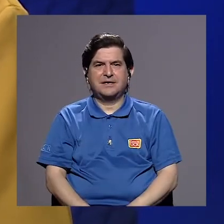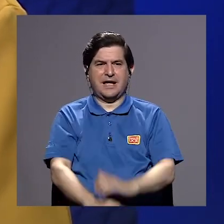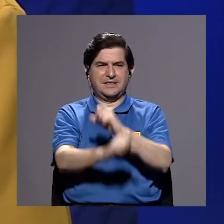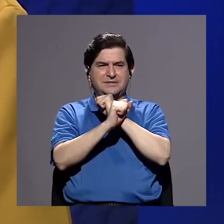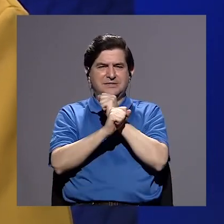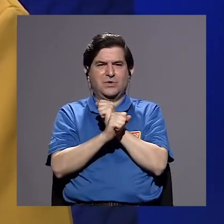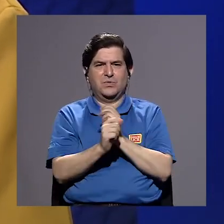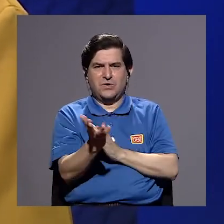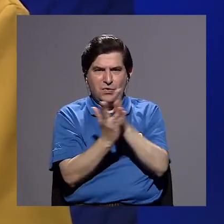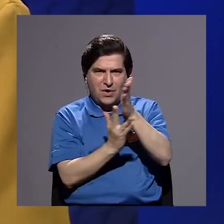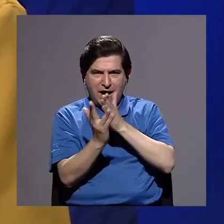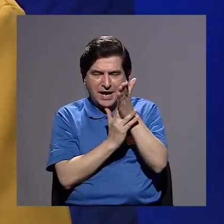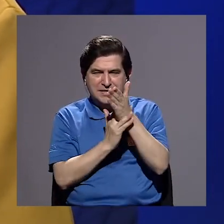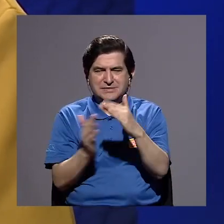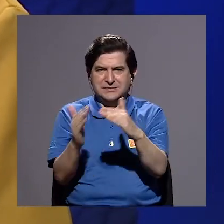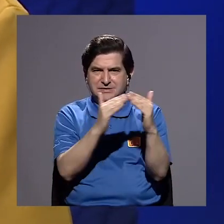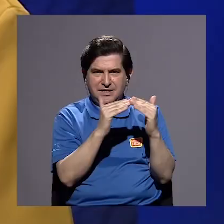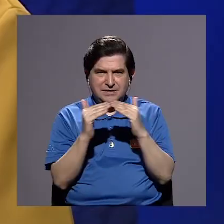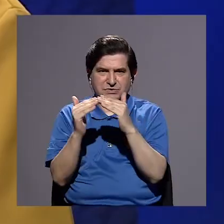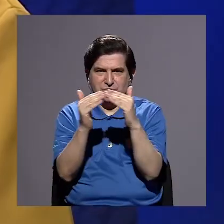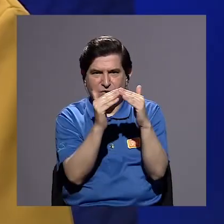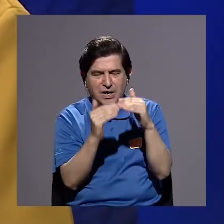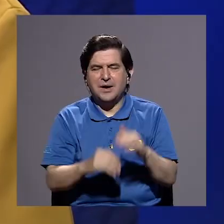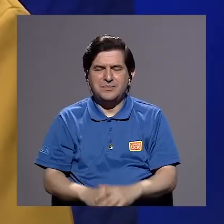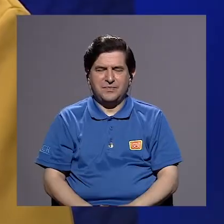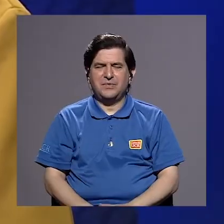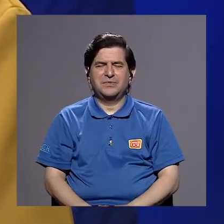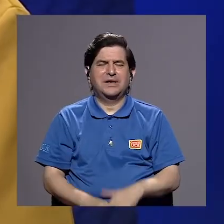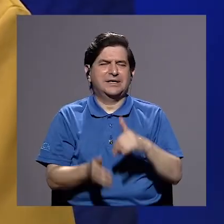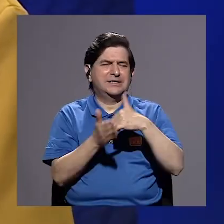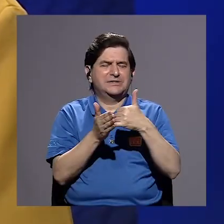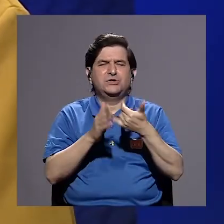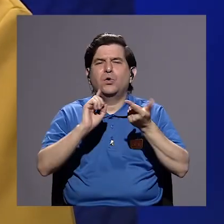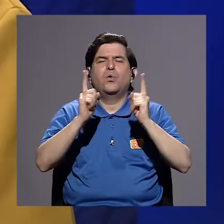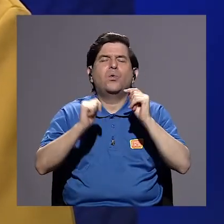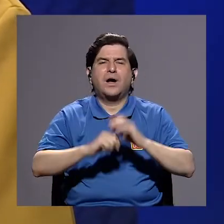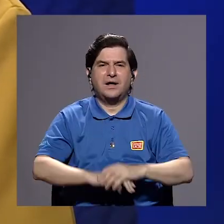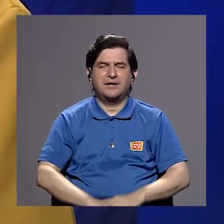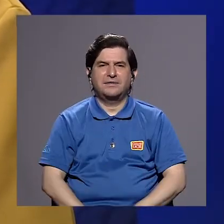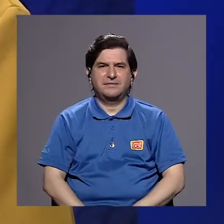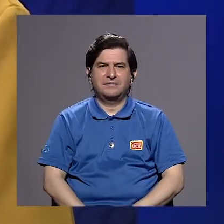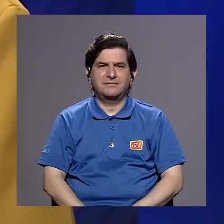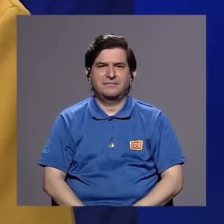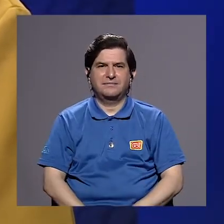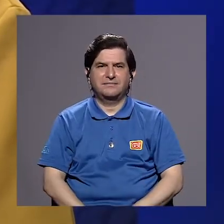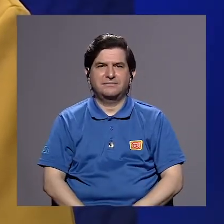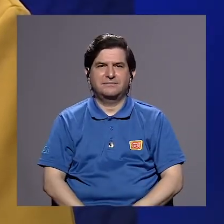garantizar mayor acceso a las poblaciones vulnerabilizadas, ¿qué cambios haría?